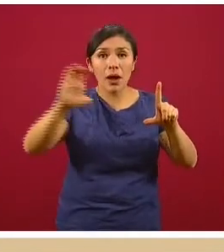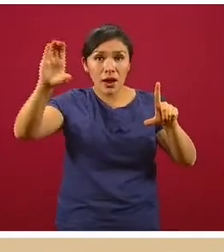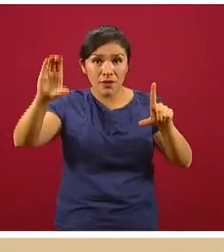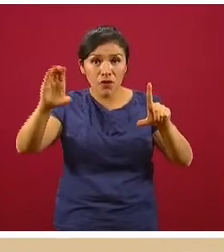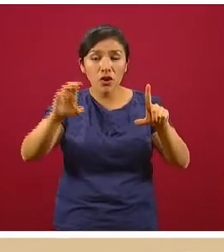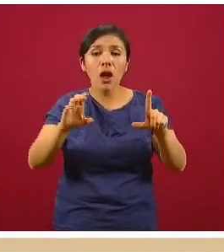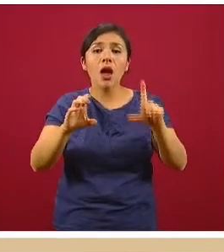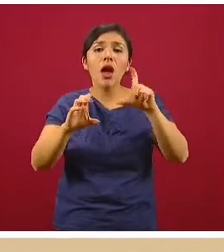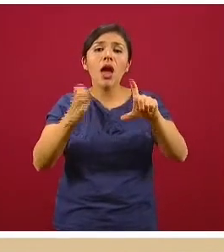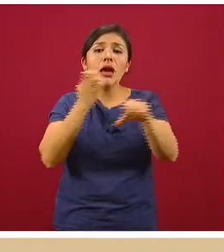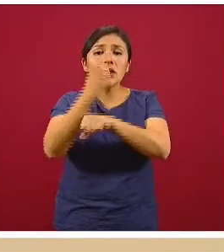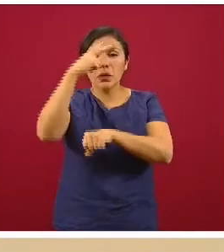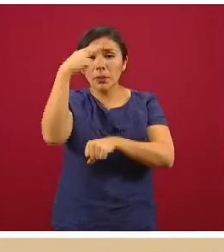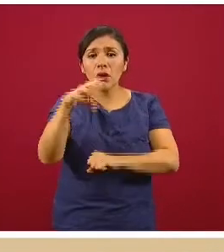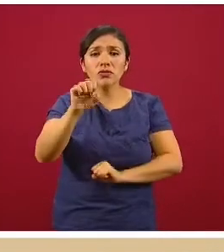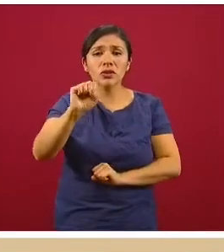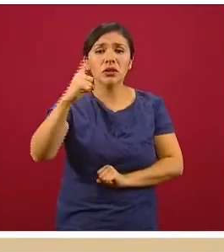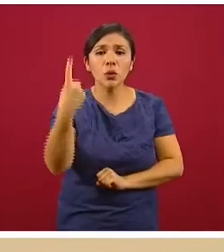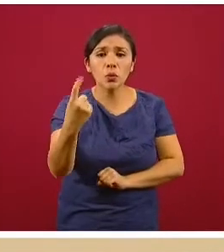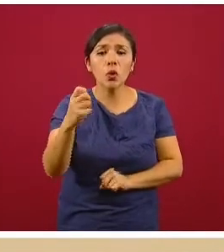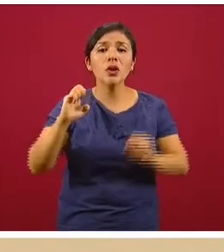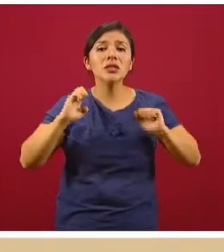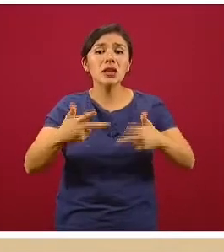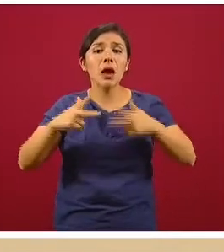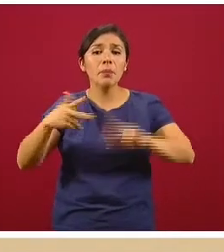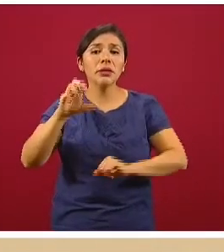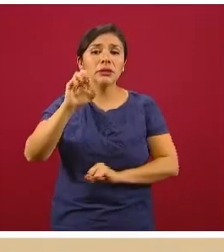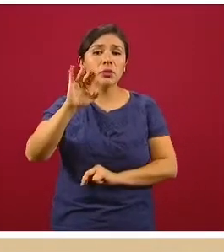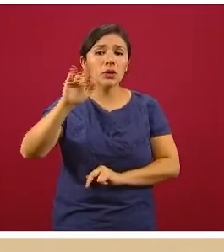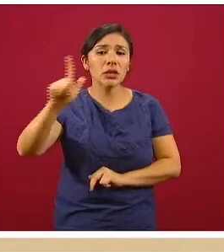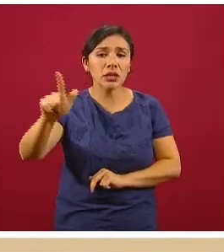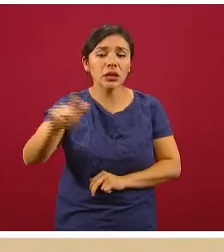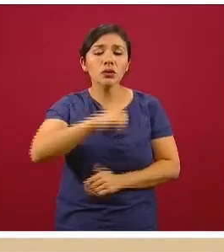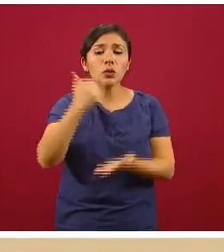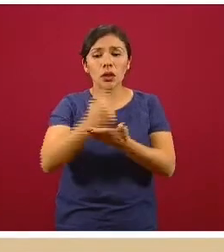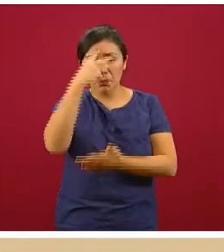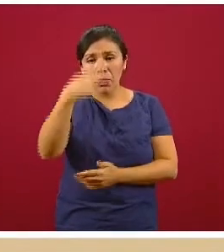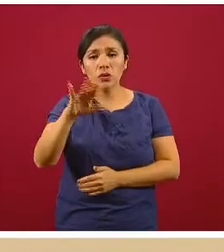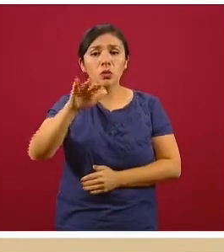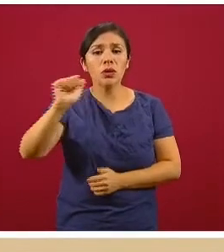California, el Estado de México con 61%, Chiapas con 57%, Ciudad de